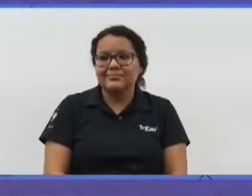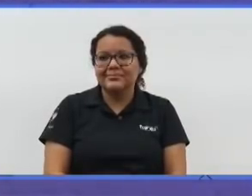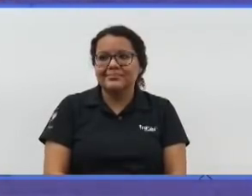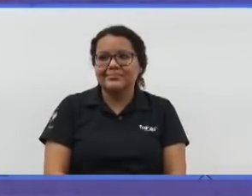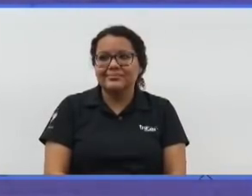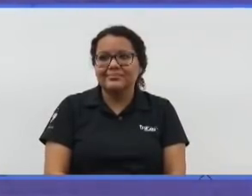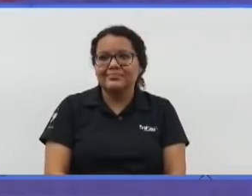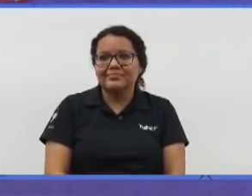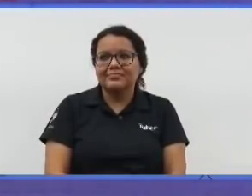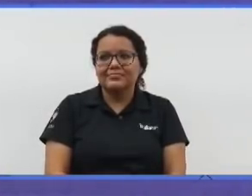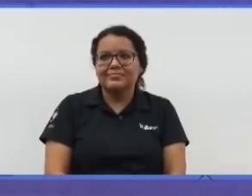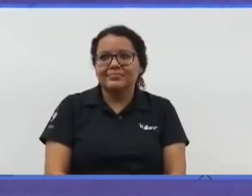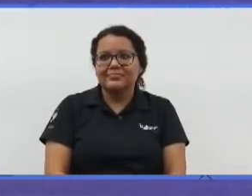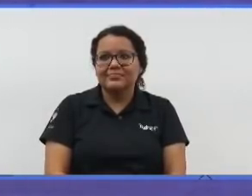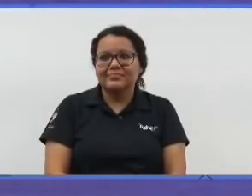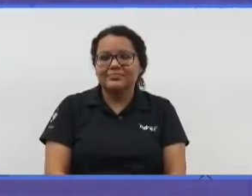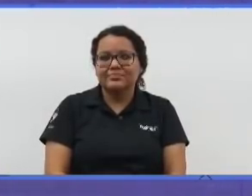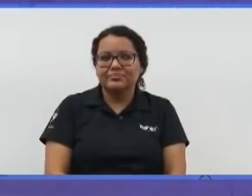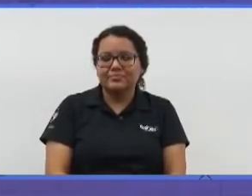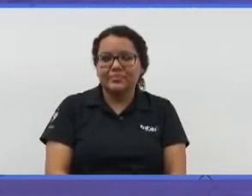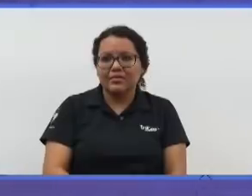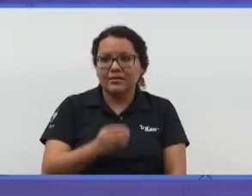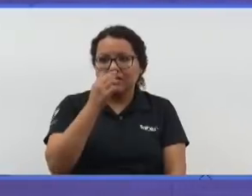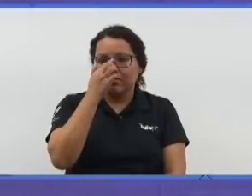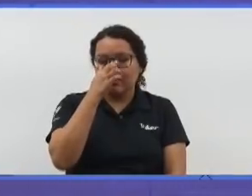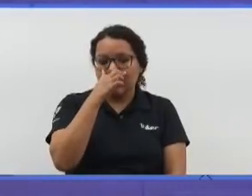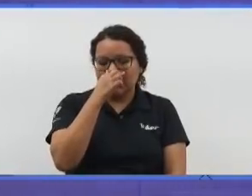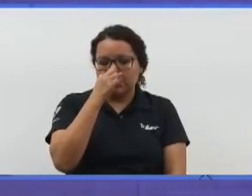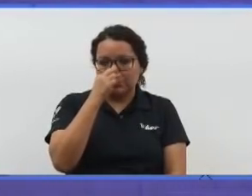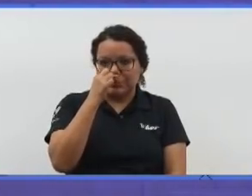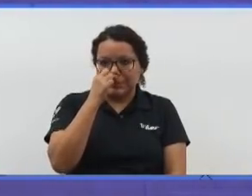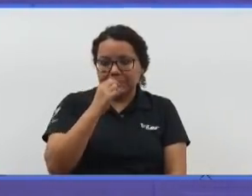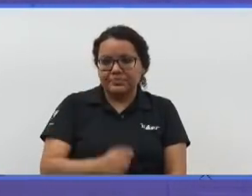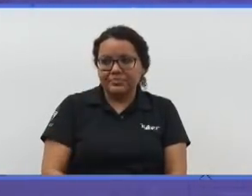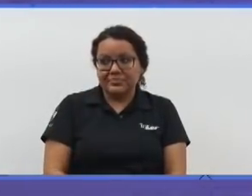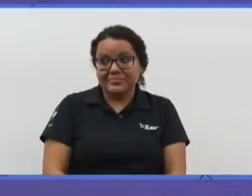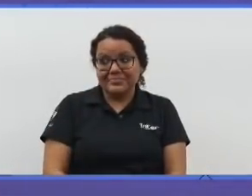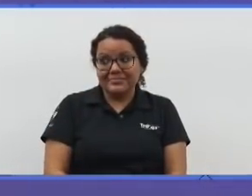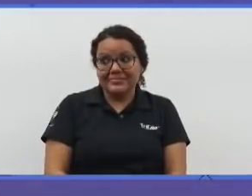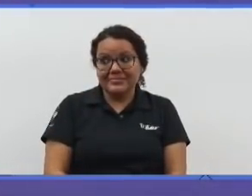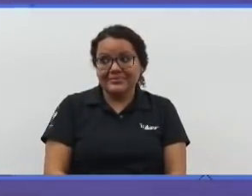sí pero bueno ese es el otro día padre manda juicio sobre estos hombres